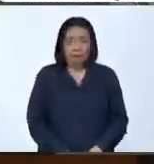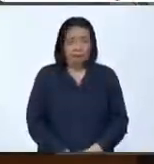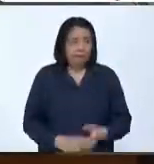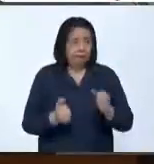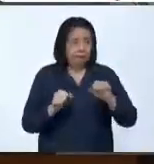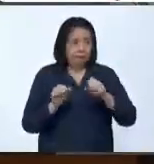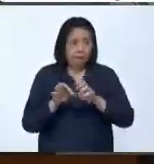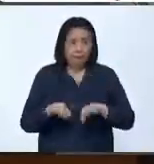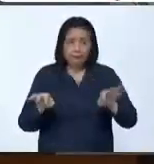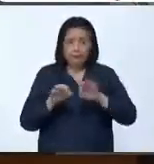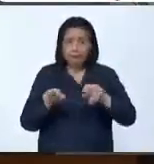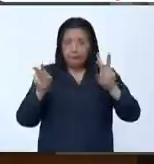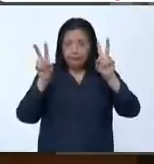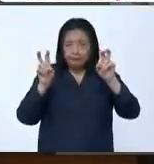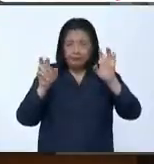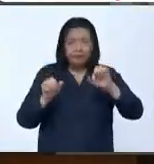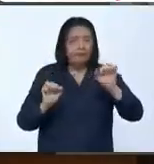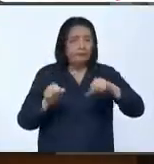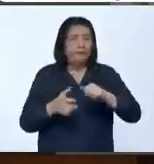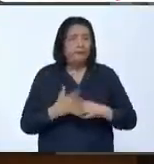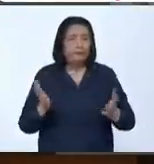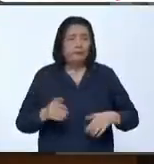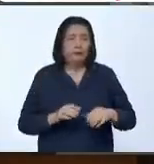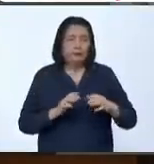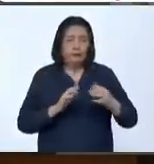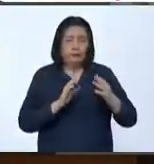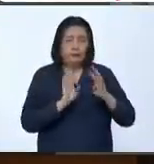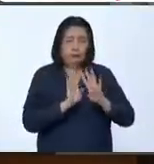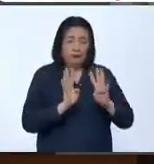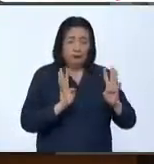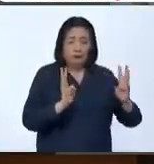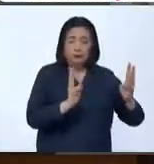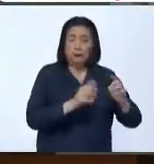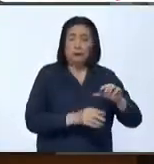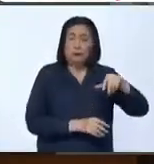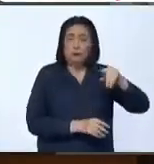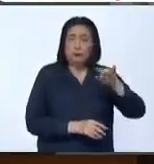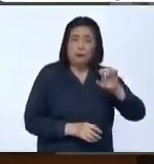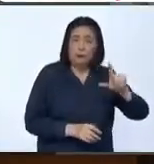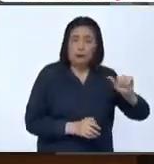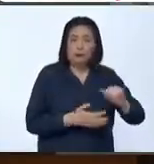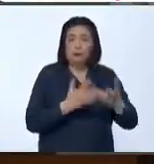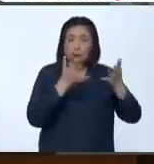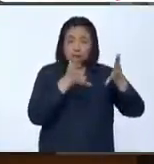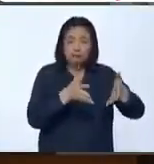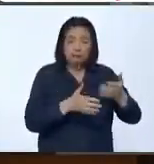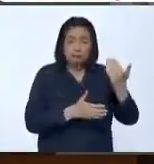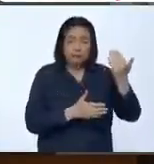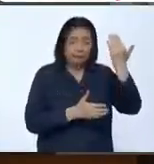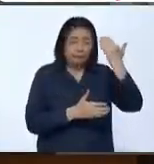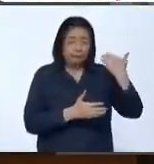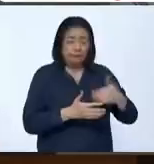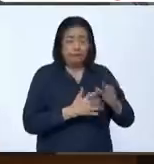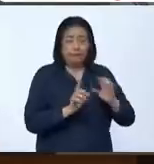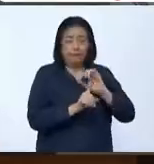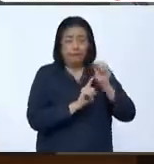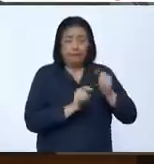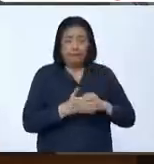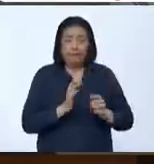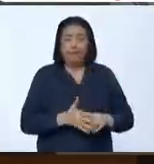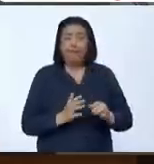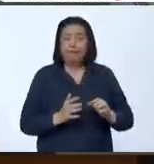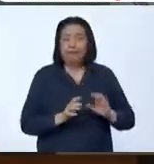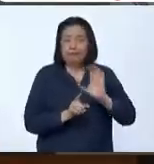el importante tema de recuperar escuela el gran vestigio arqueológico de la sociedad de los